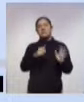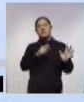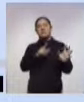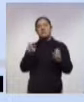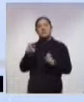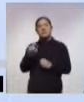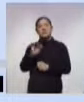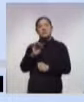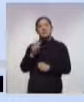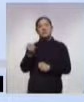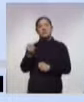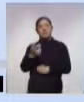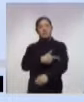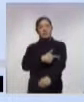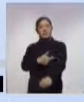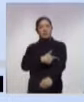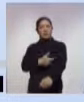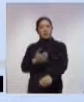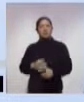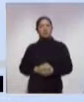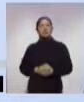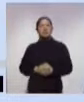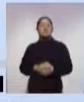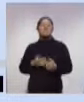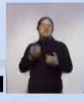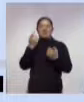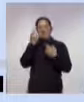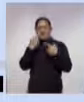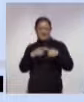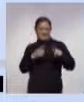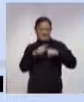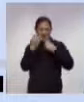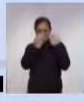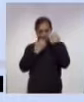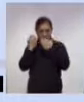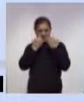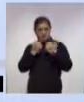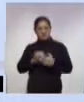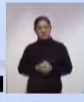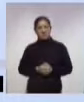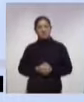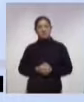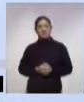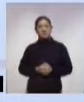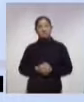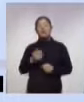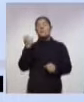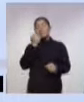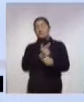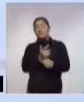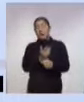6.739 pacientes de laboratorio y estudios que se han tomado. Esto son detecciones tempranas.